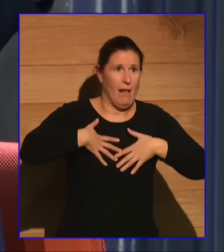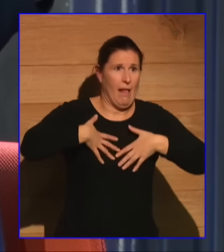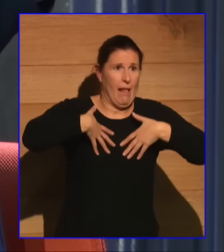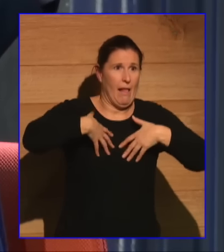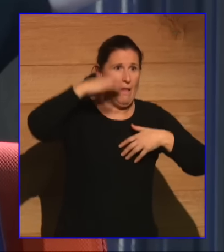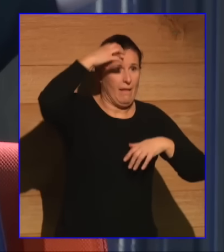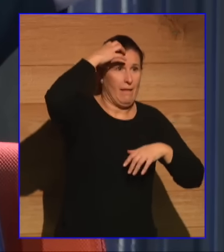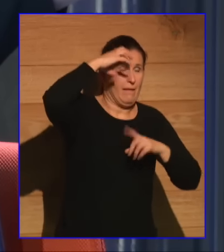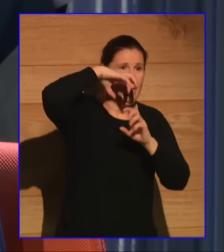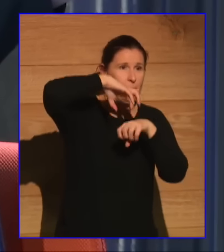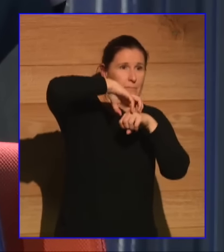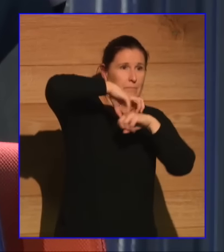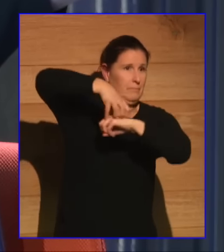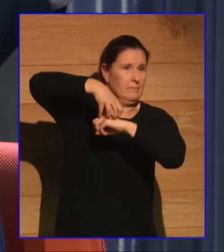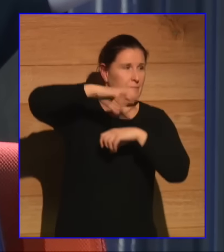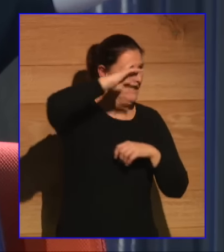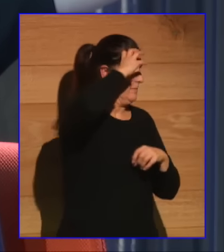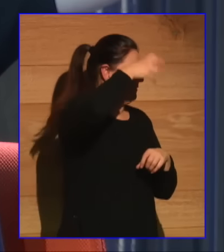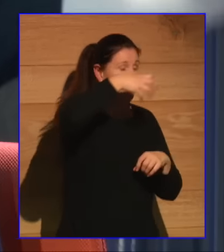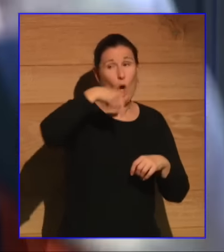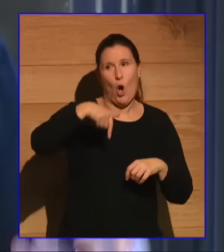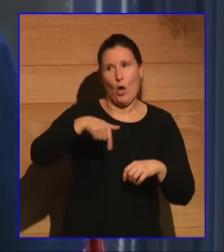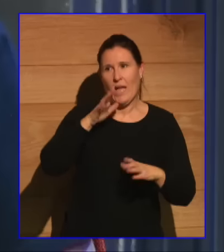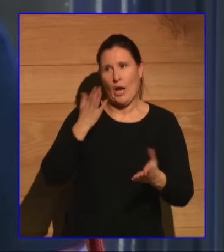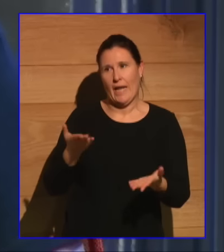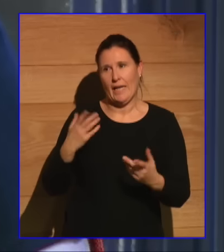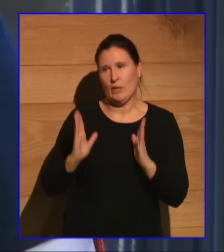el cuello. Hoy no se podría hacer. Y no.